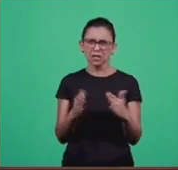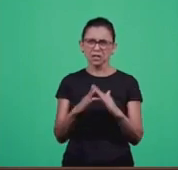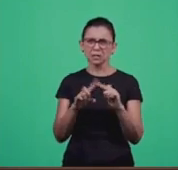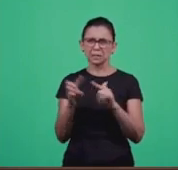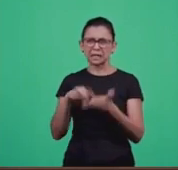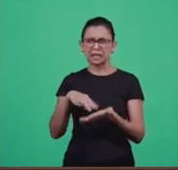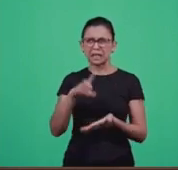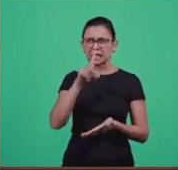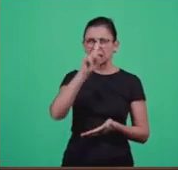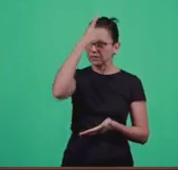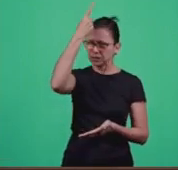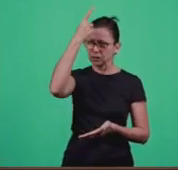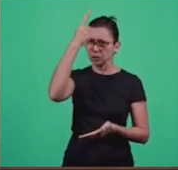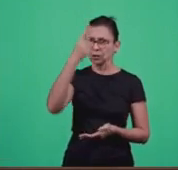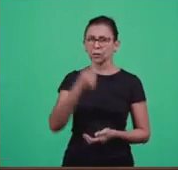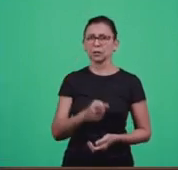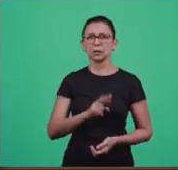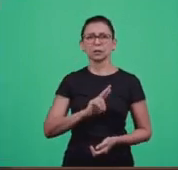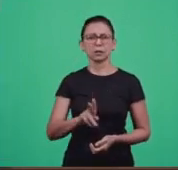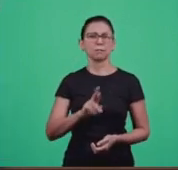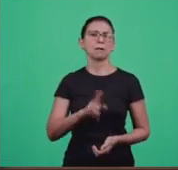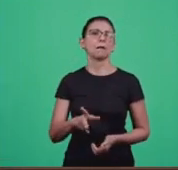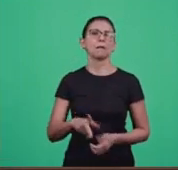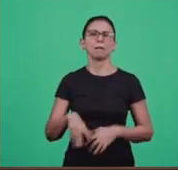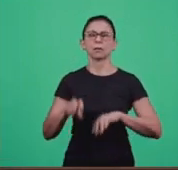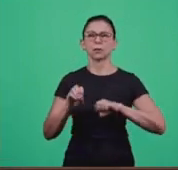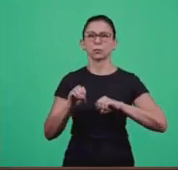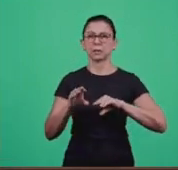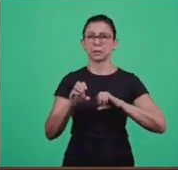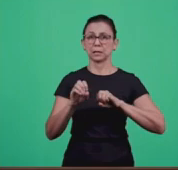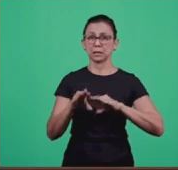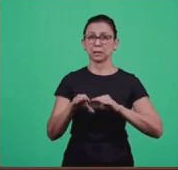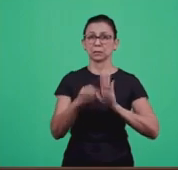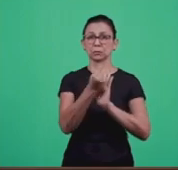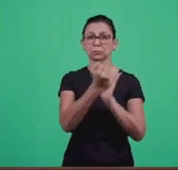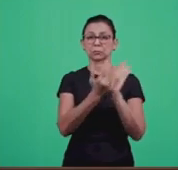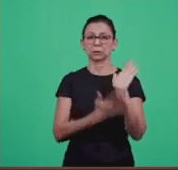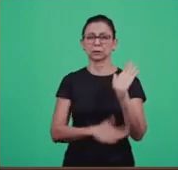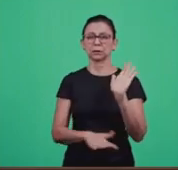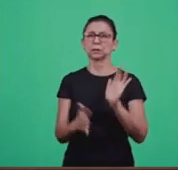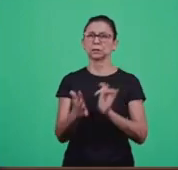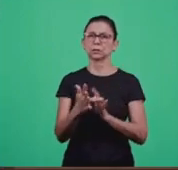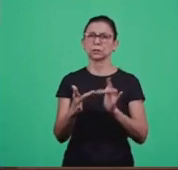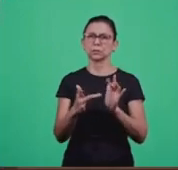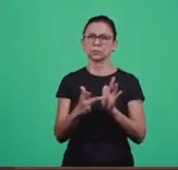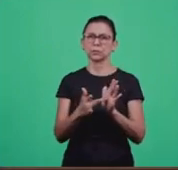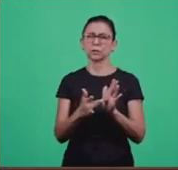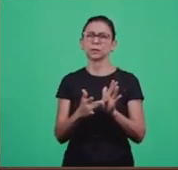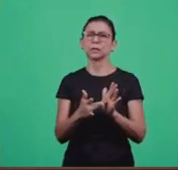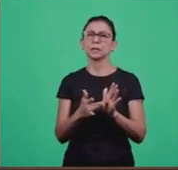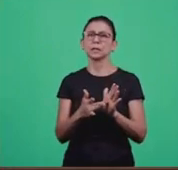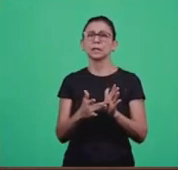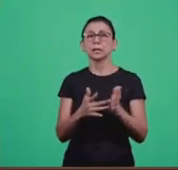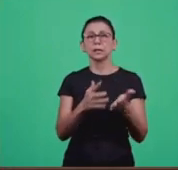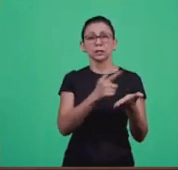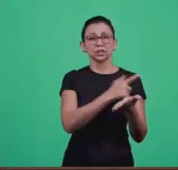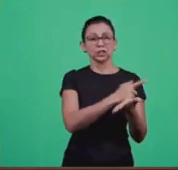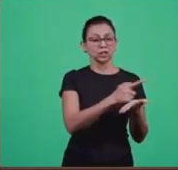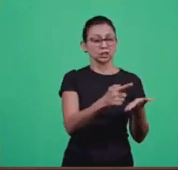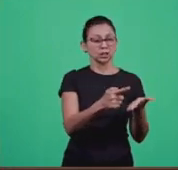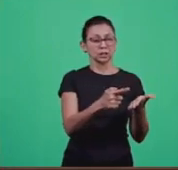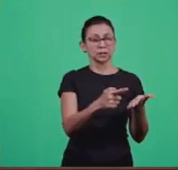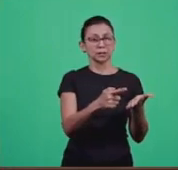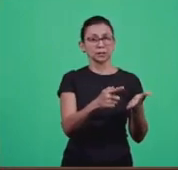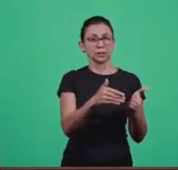ella no solo viene de hoy. La doctrina de la sangre, la enseñanza de la sangre, ella